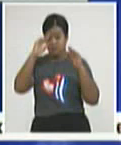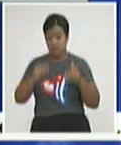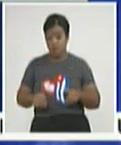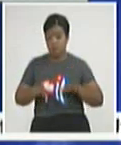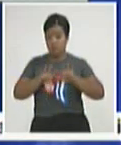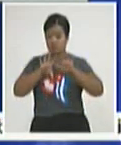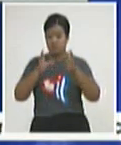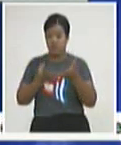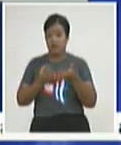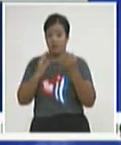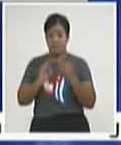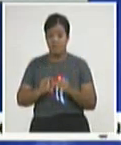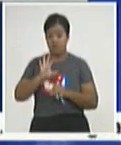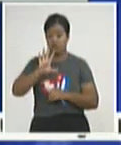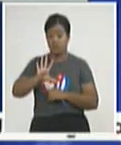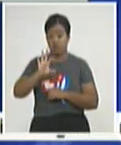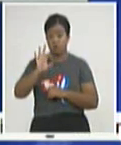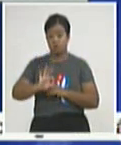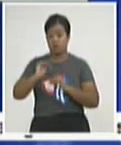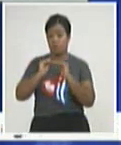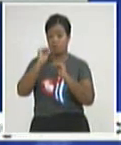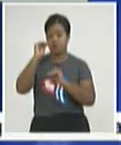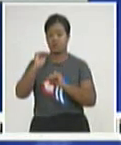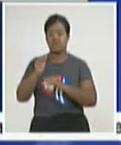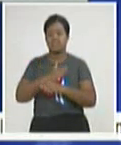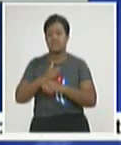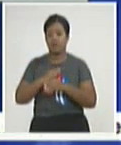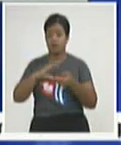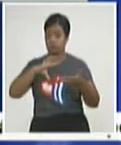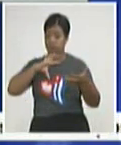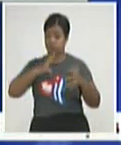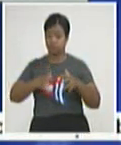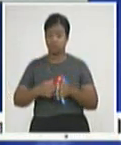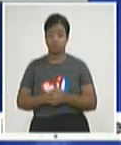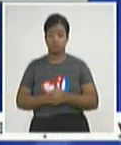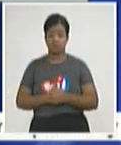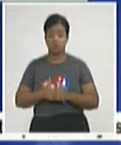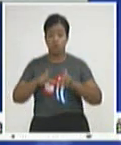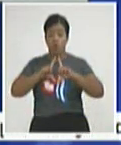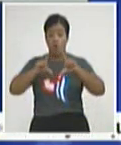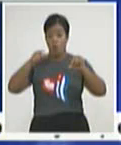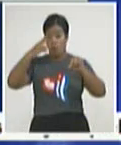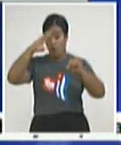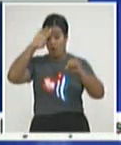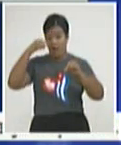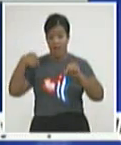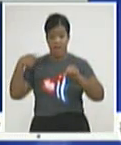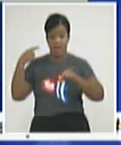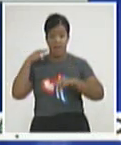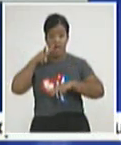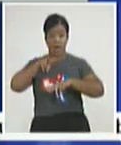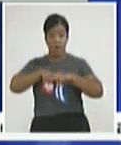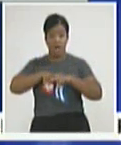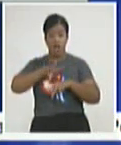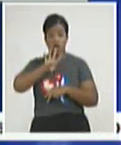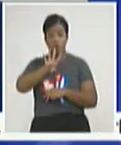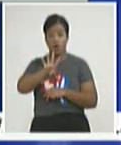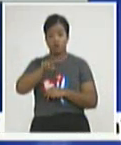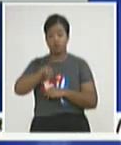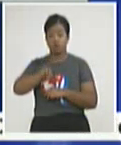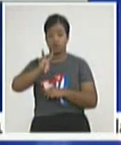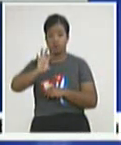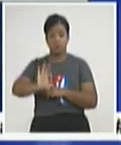hablar de una elevada complejidad. Bueno, pues en Cuba, en el día de ayer, La Habana el